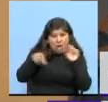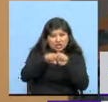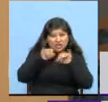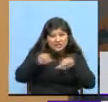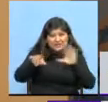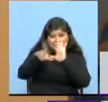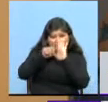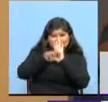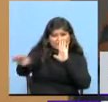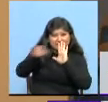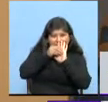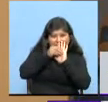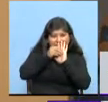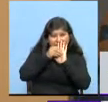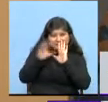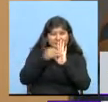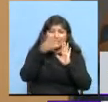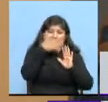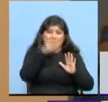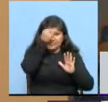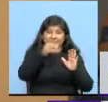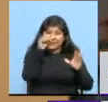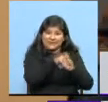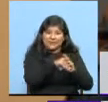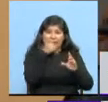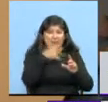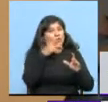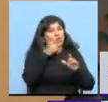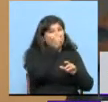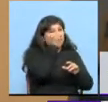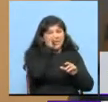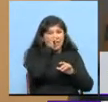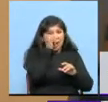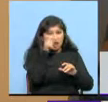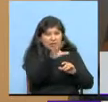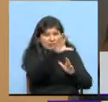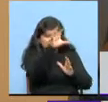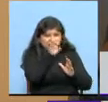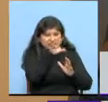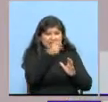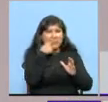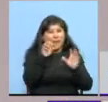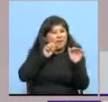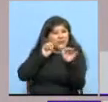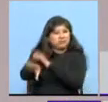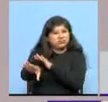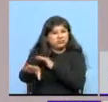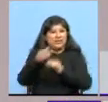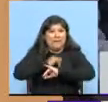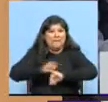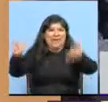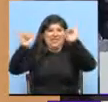algún día voy a llegar a poder mandar un video, entonces lo anoté y justo ahora llegó el momento de mandar un video. Sos un discípulo de